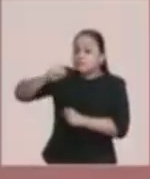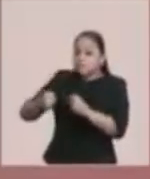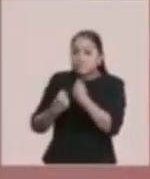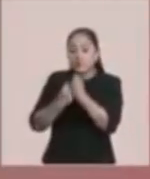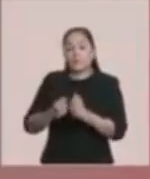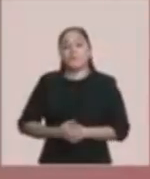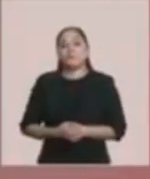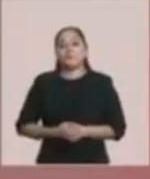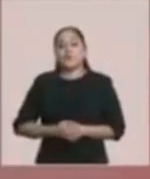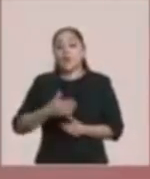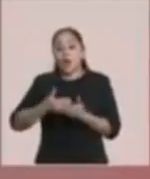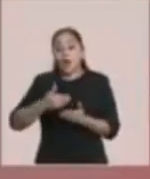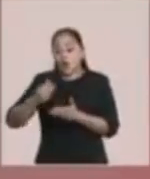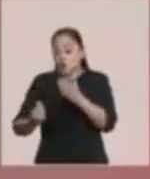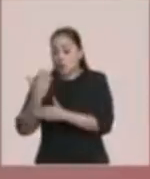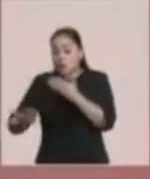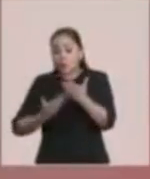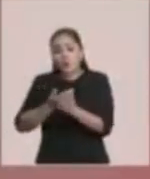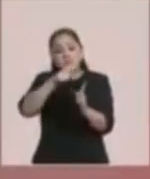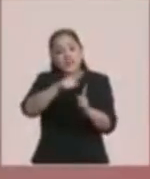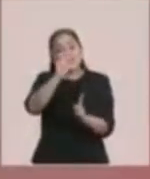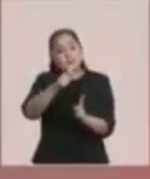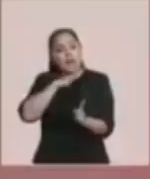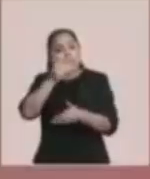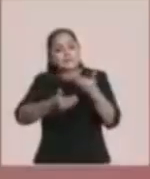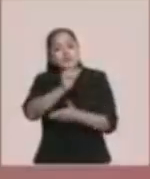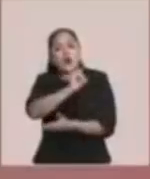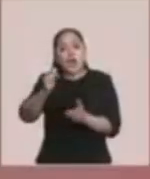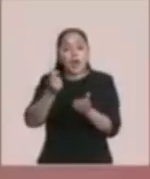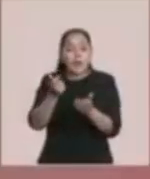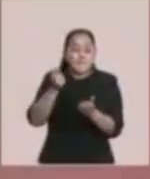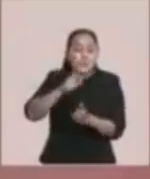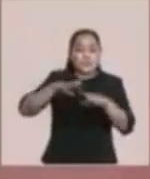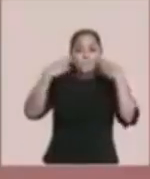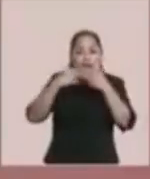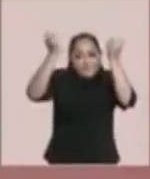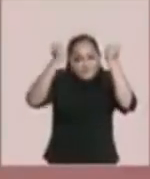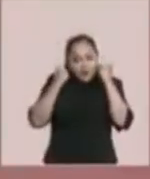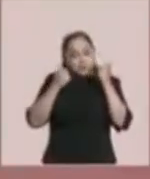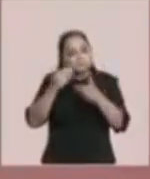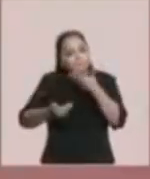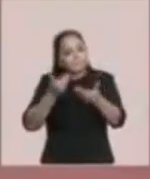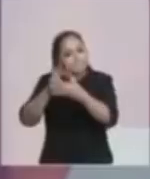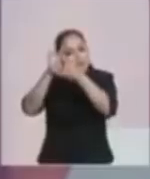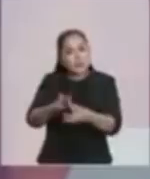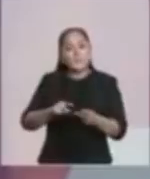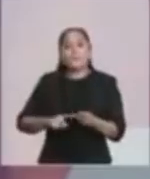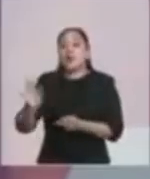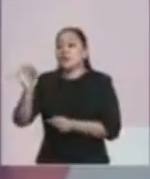está al servicio de los narcotraficantes. La otra alternativa es quien en su miedo de volver a perder se ha convertido.